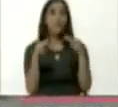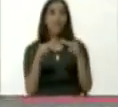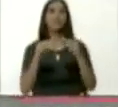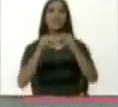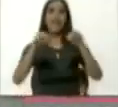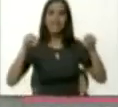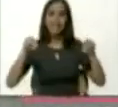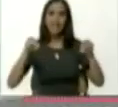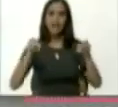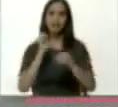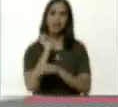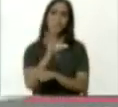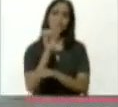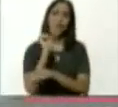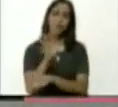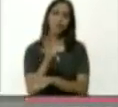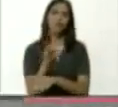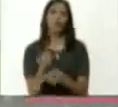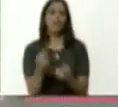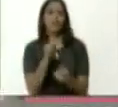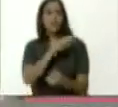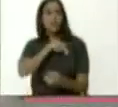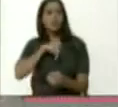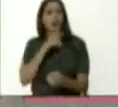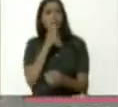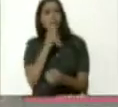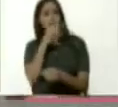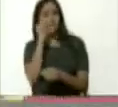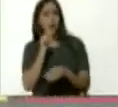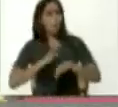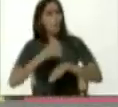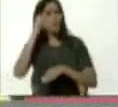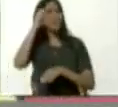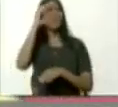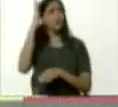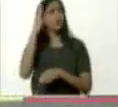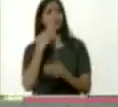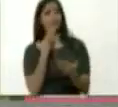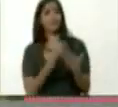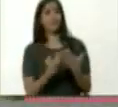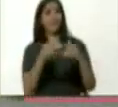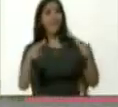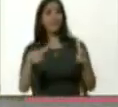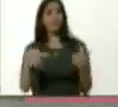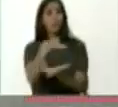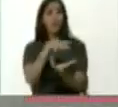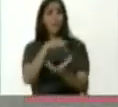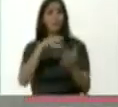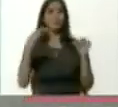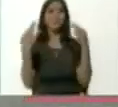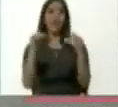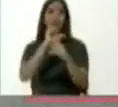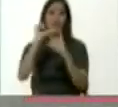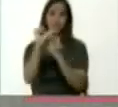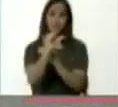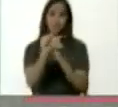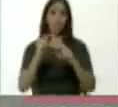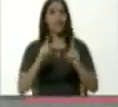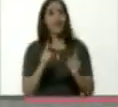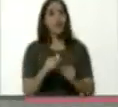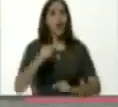está enviando. Y nos preguntamos, ¿por qué Dios permite estos desastres naturales? Pero olvidamos que